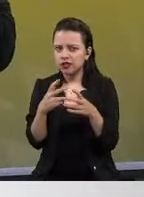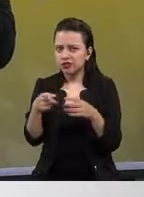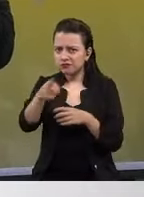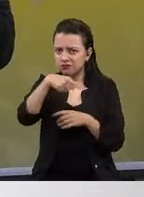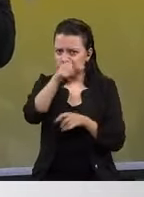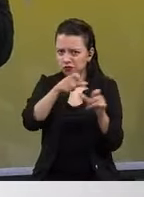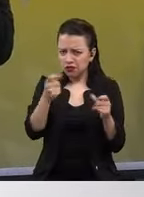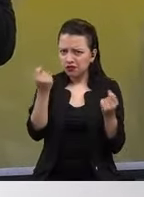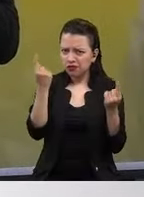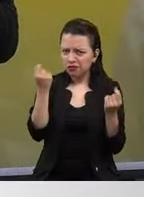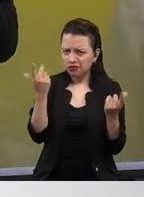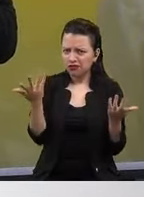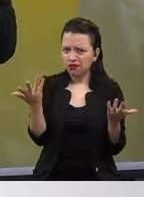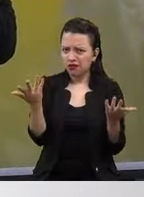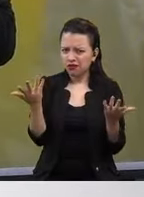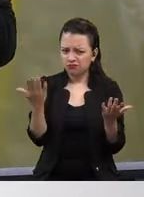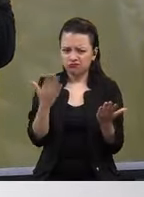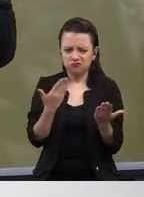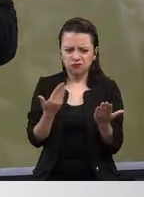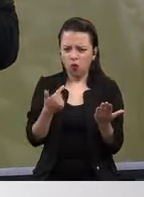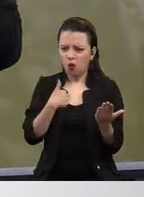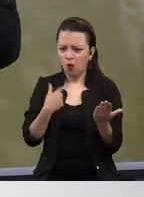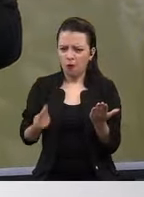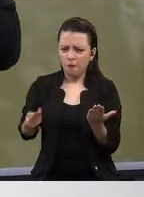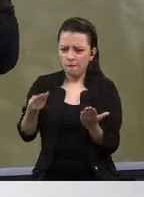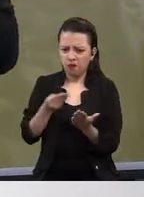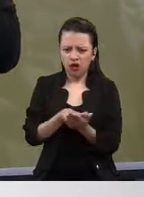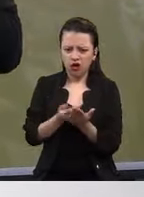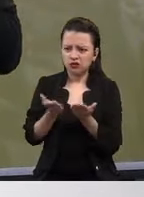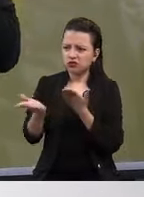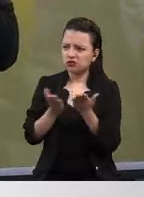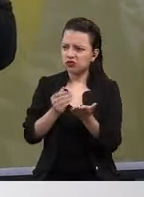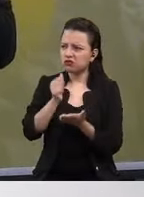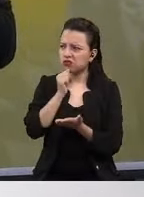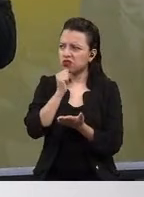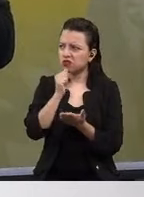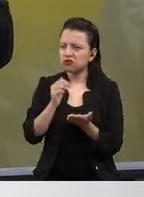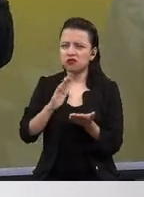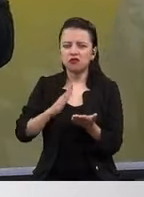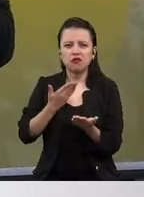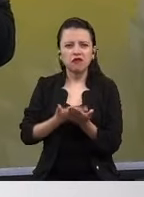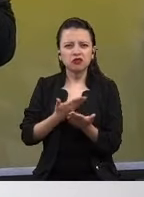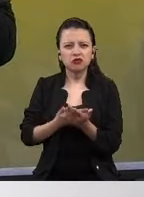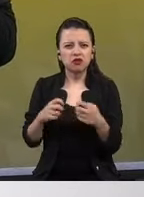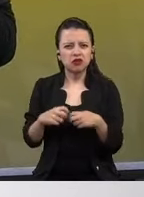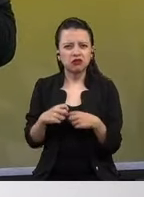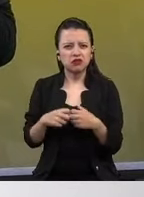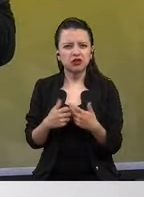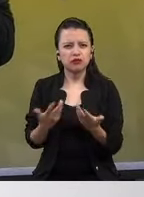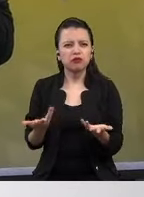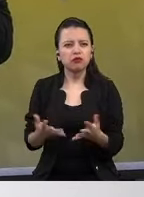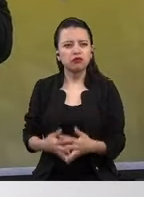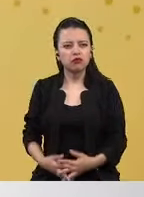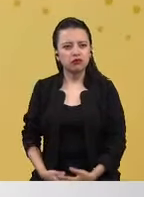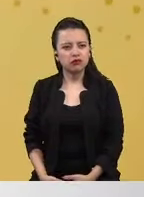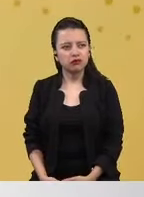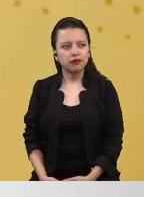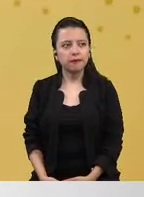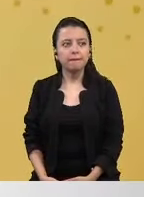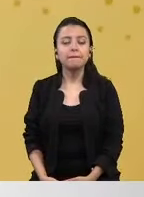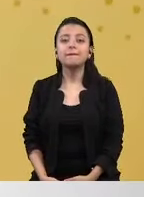va ser poder pagar los servicios públicos con facturación electrónica eh